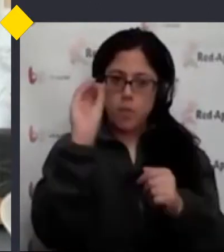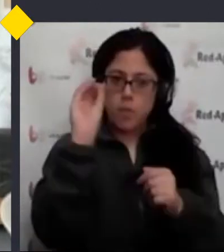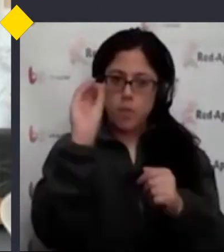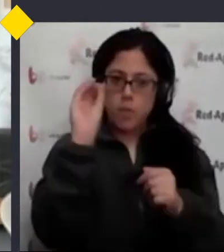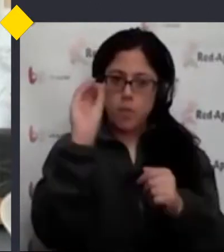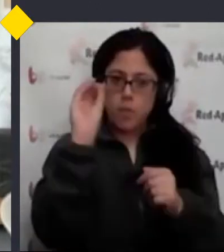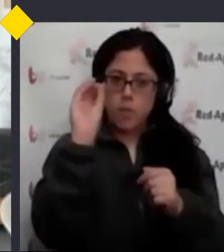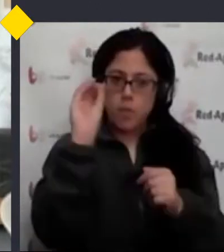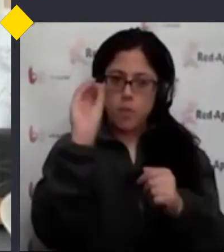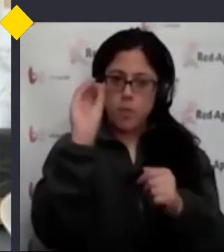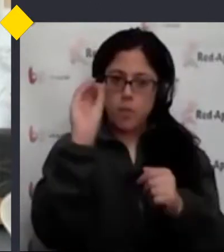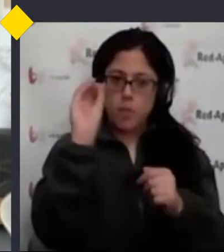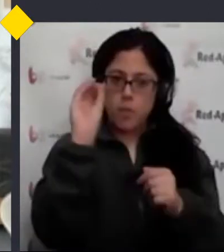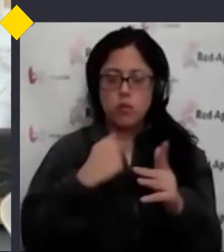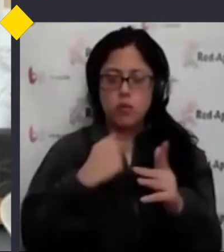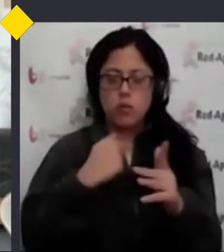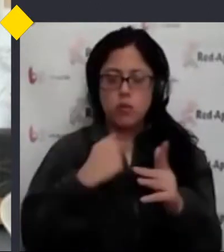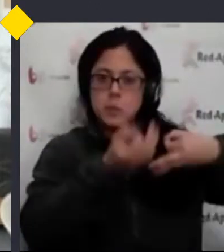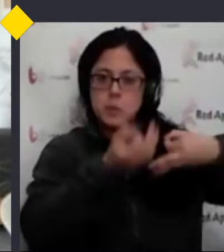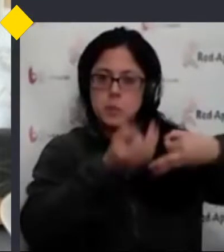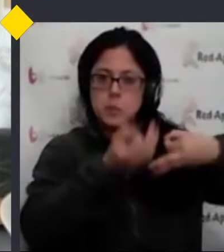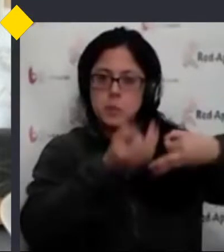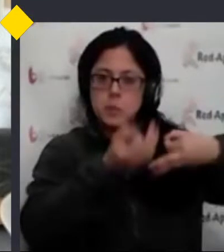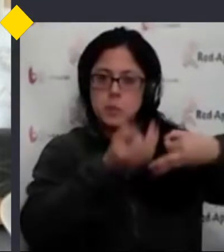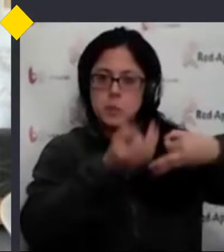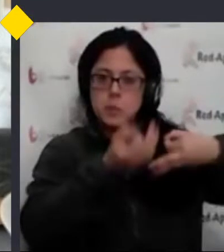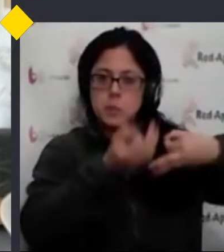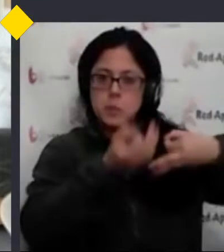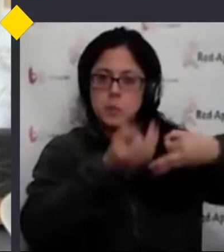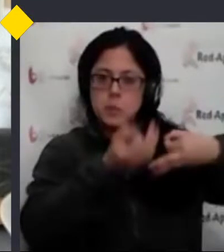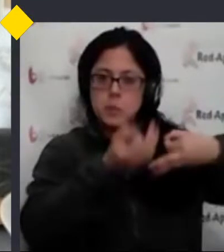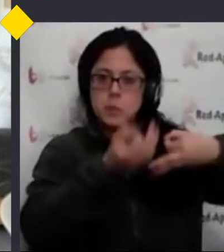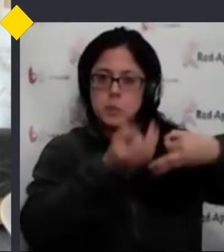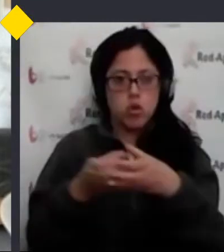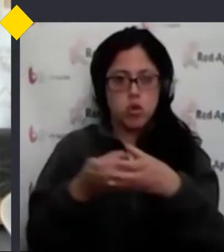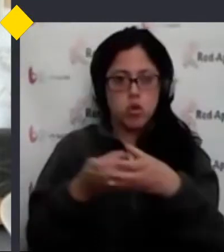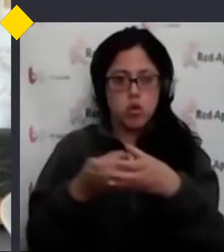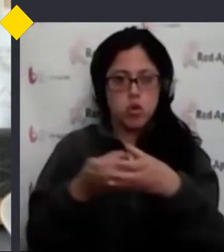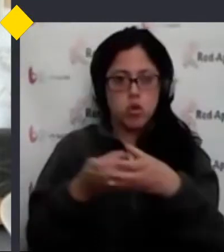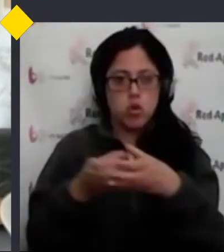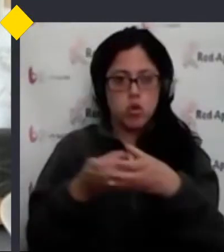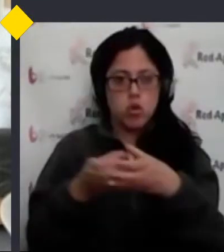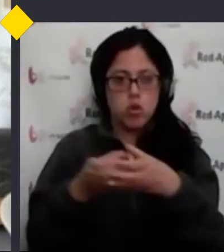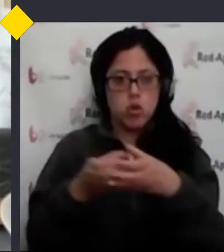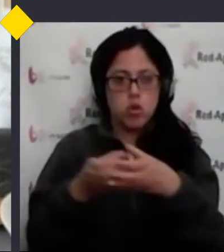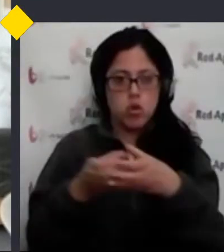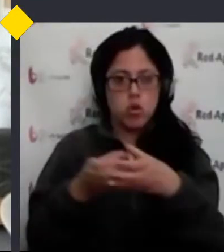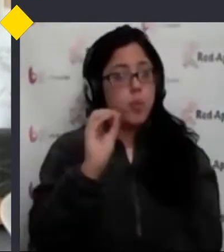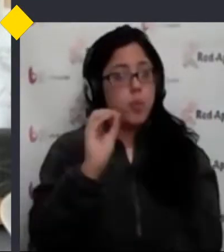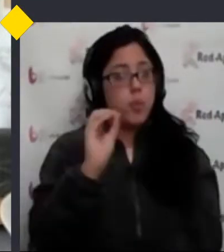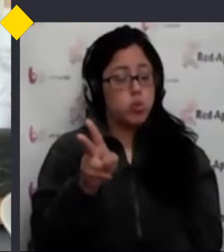que mencioné al principio, y desde su experiencia en sus organizaciones, me gustaría saber cuál, en opinión de ustedes, el